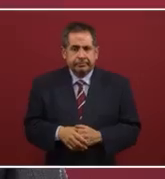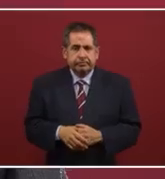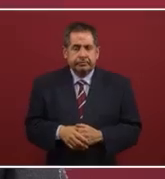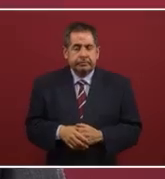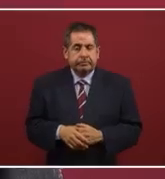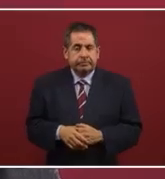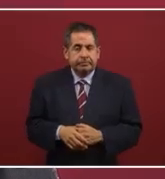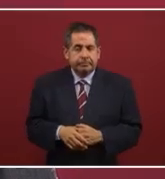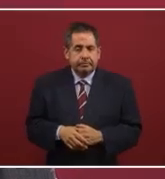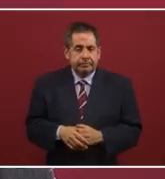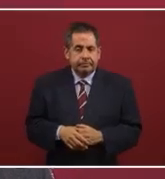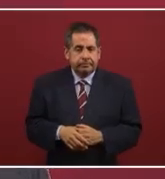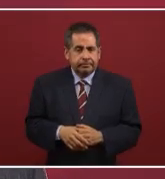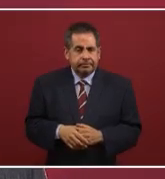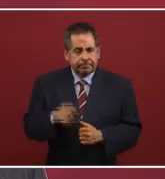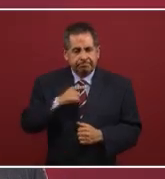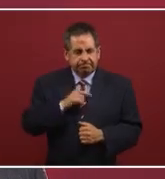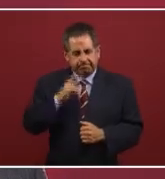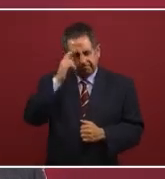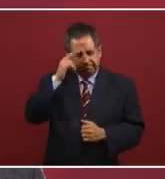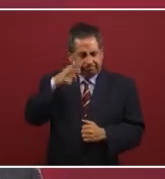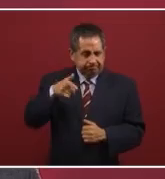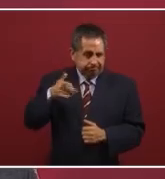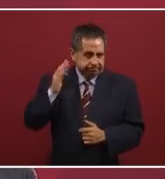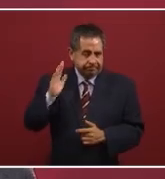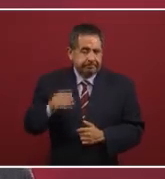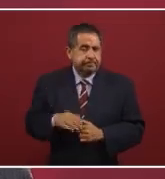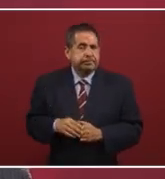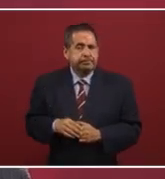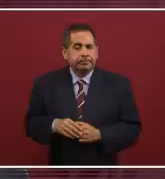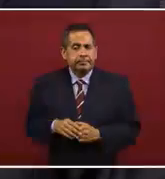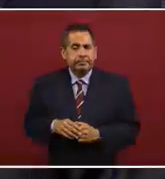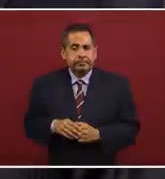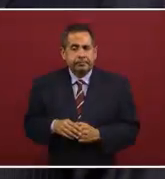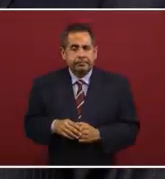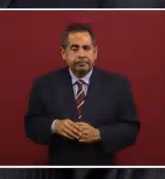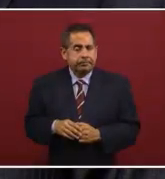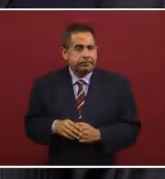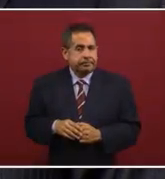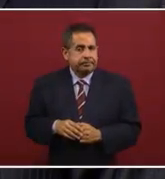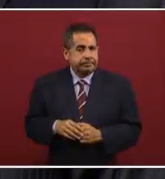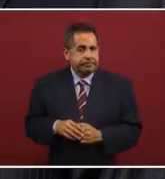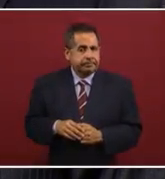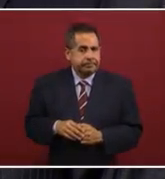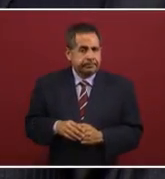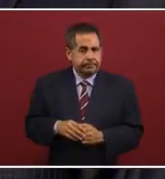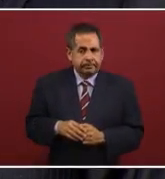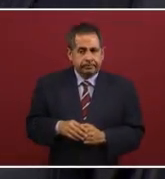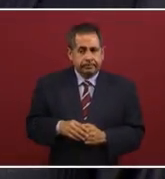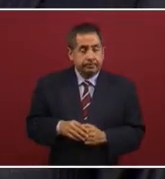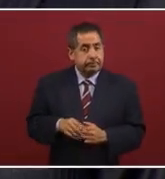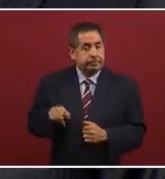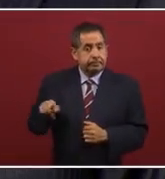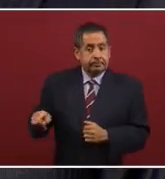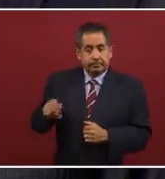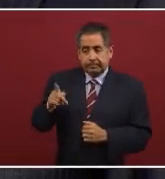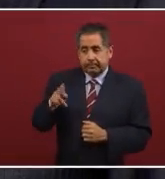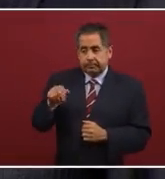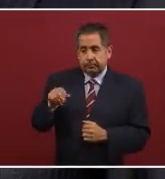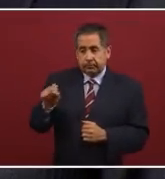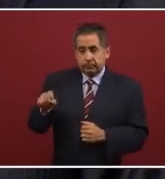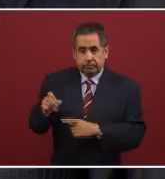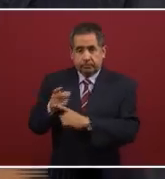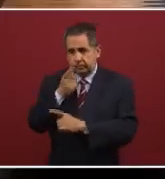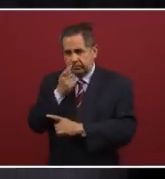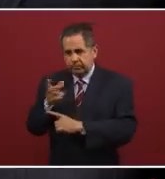en ese momento, en ese instante, a la memoria, y él dijo que